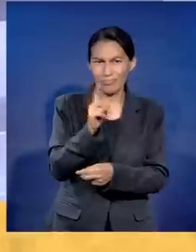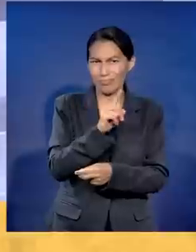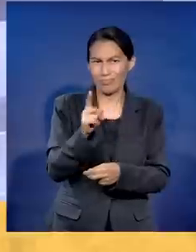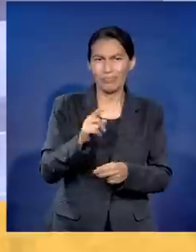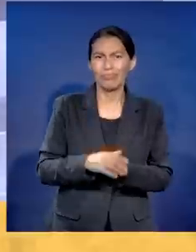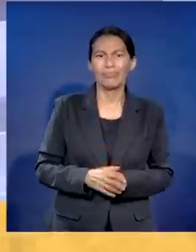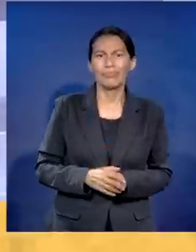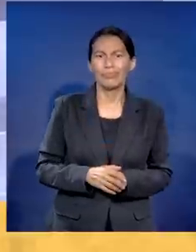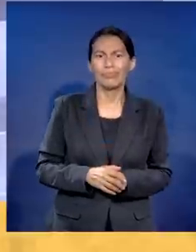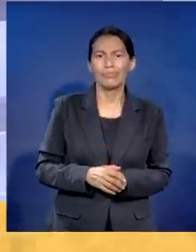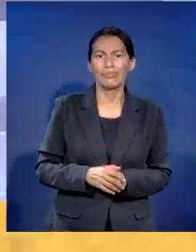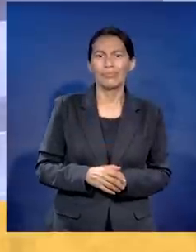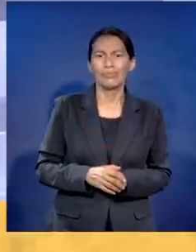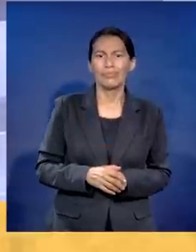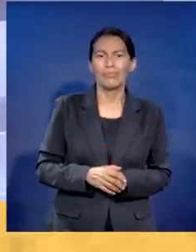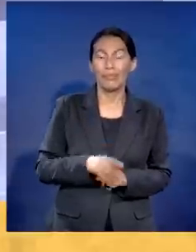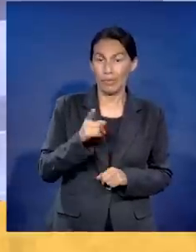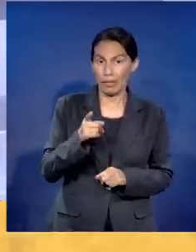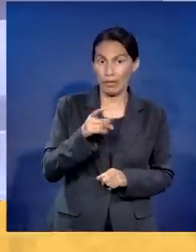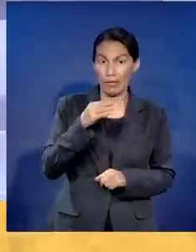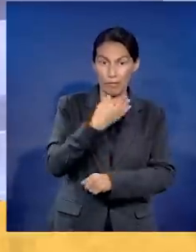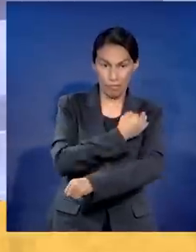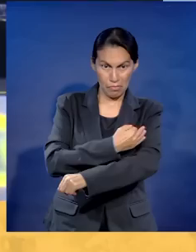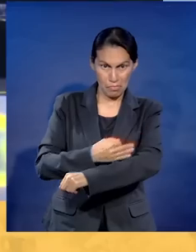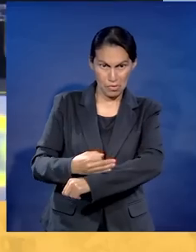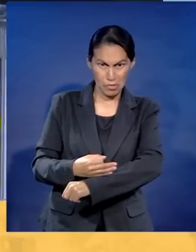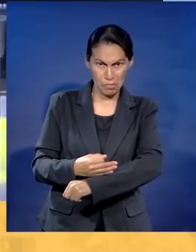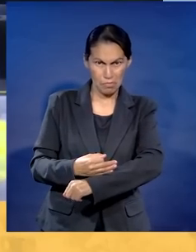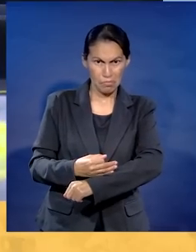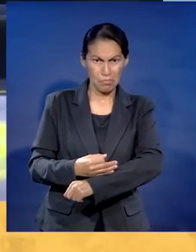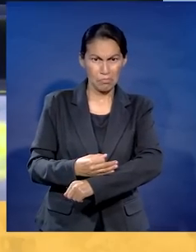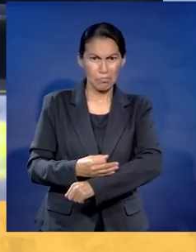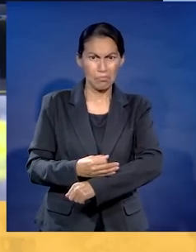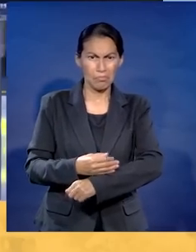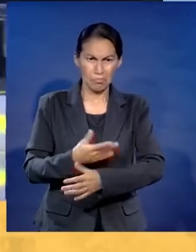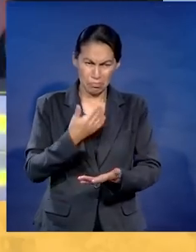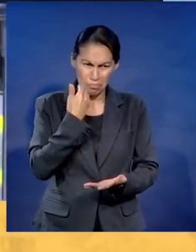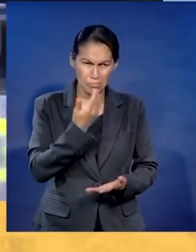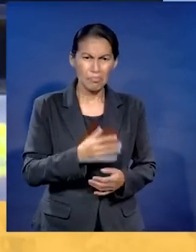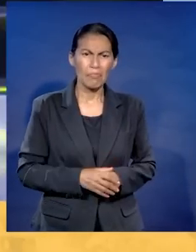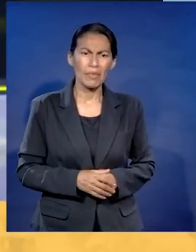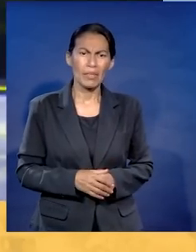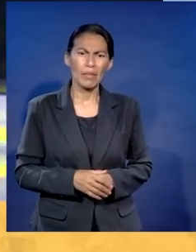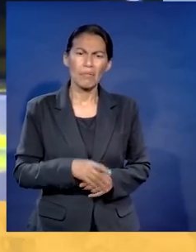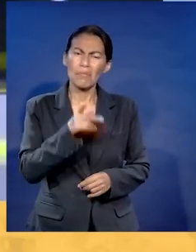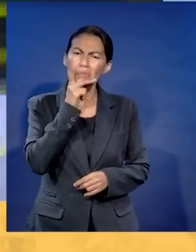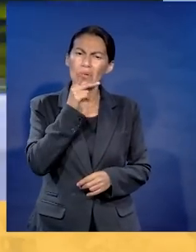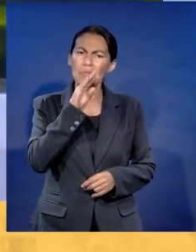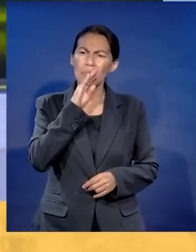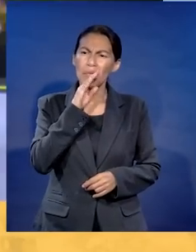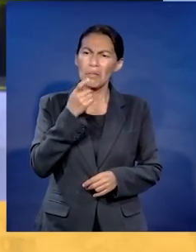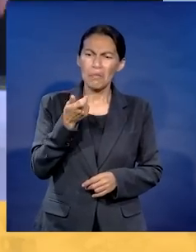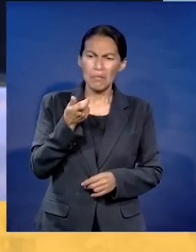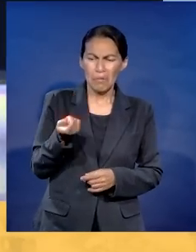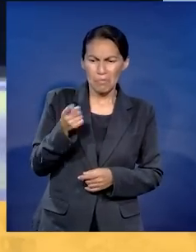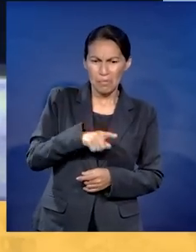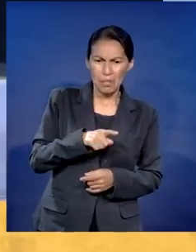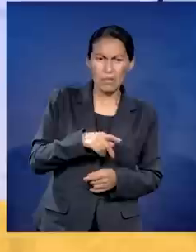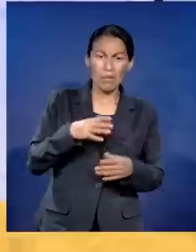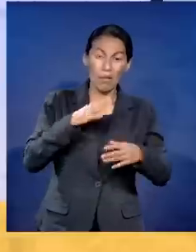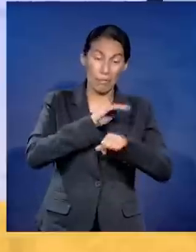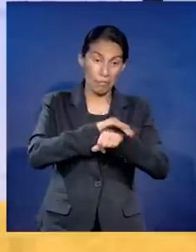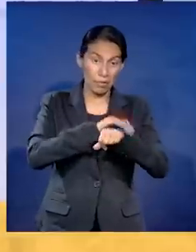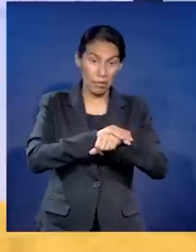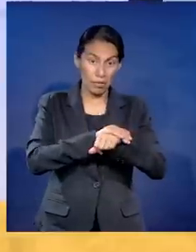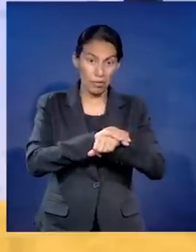tus atenciones ahora. No las necesita. Ella tiene una familia que la soporta, tiene padres que le envían